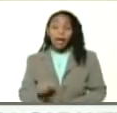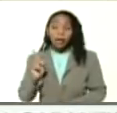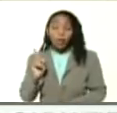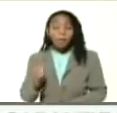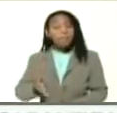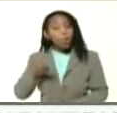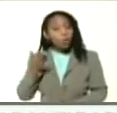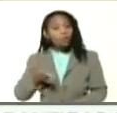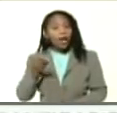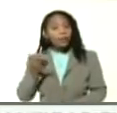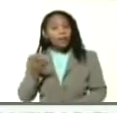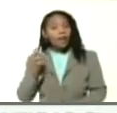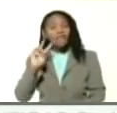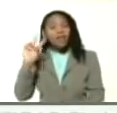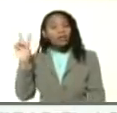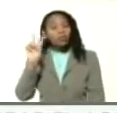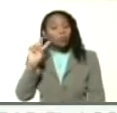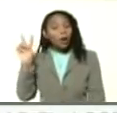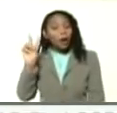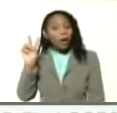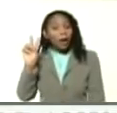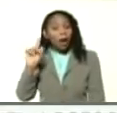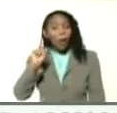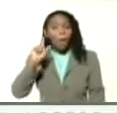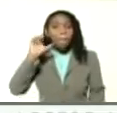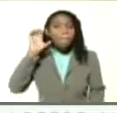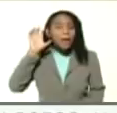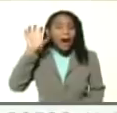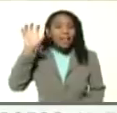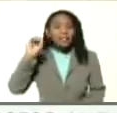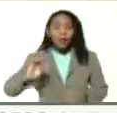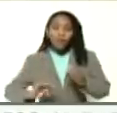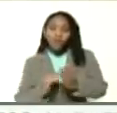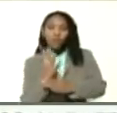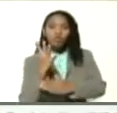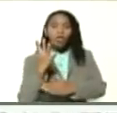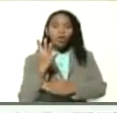importante. Venezuela es uno de los países fundadores,